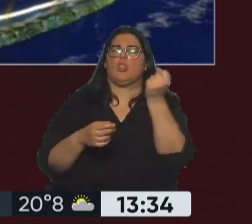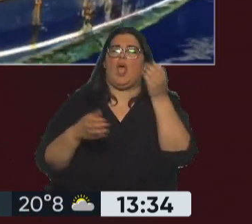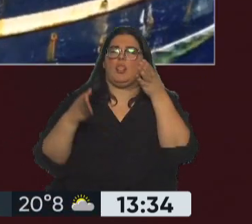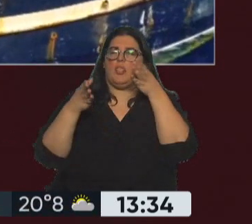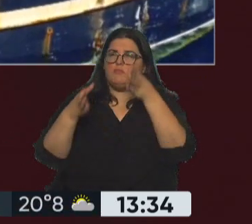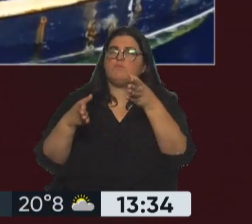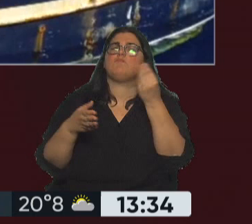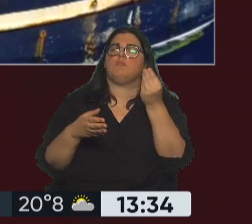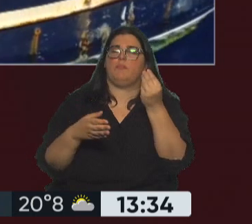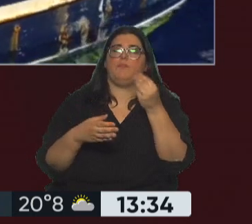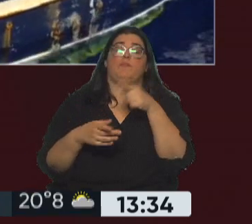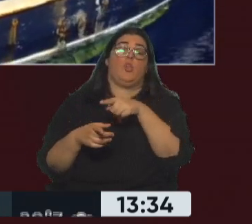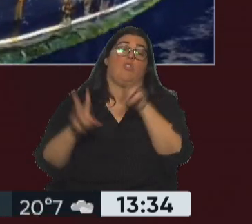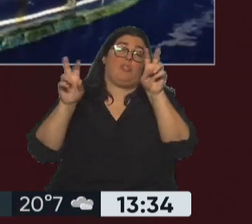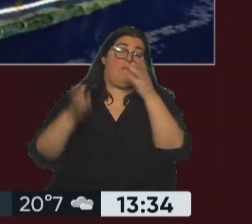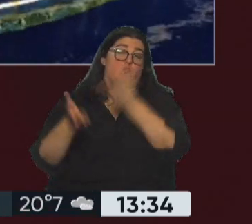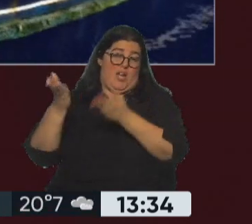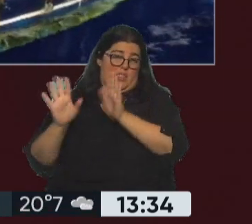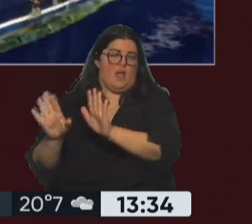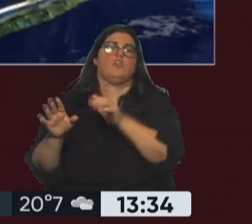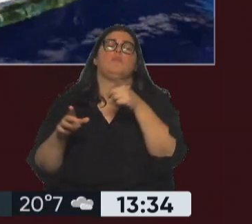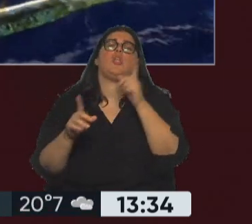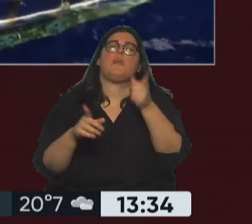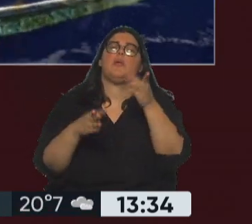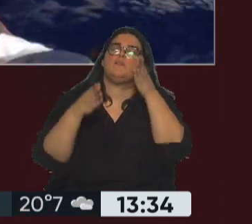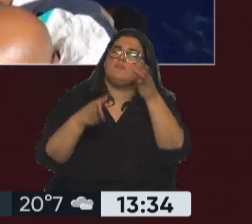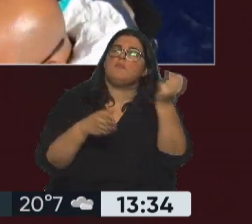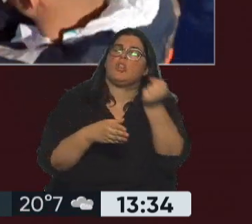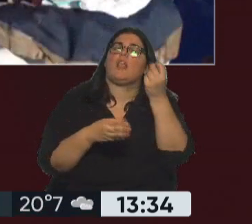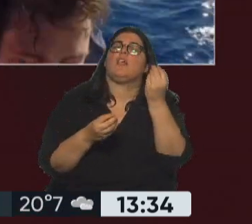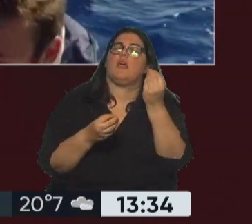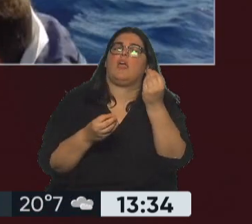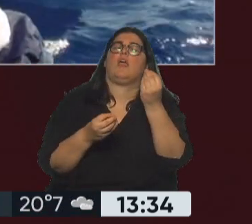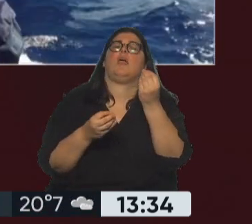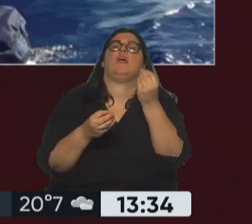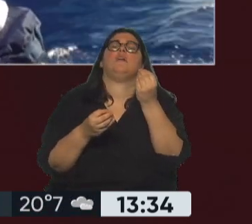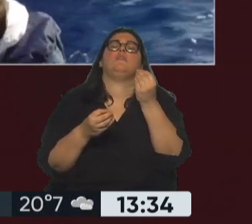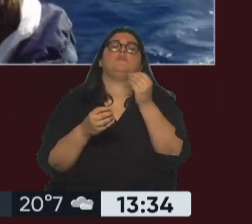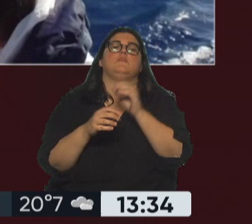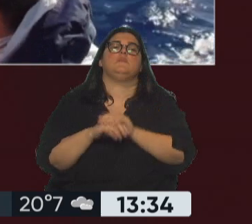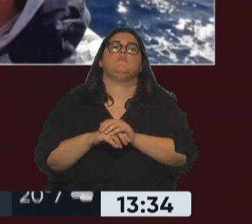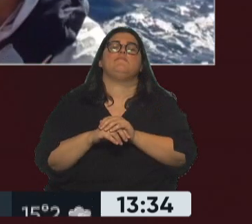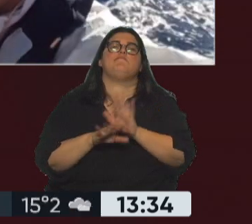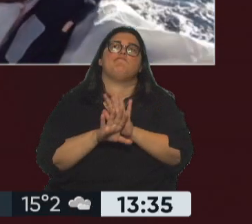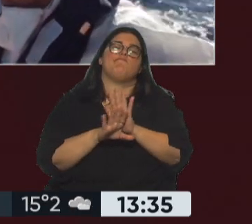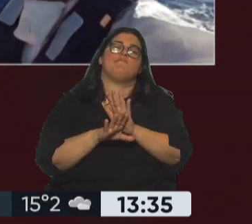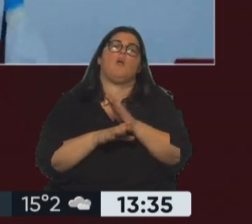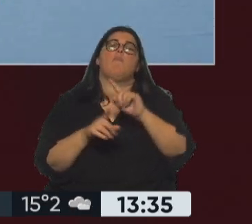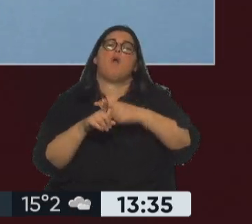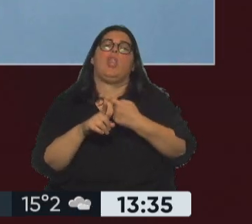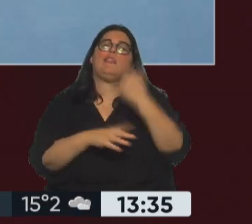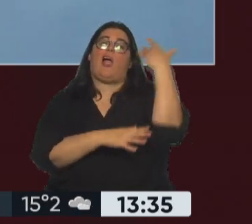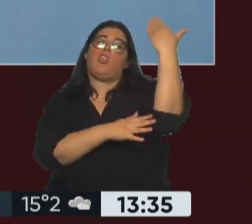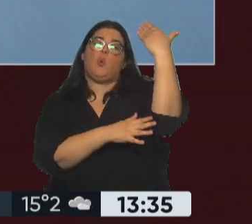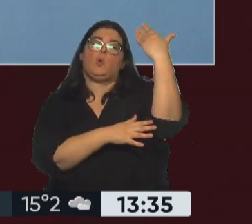en, además de esta cuestión humanitaria, en, digamos, la distancia entre el discurso y la práctica política